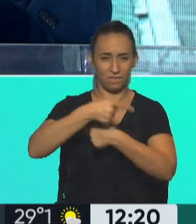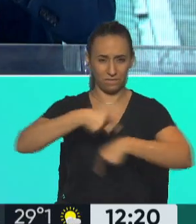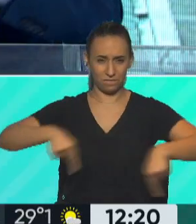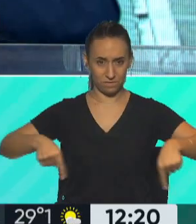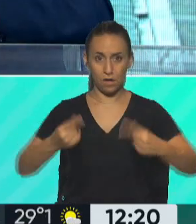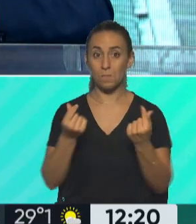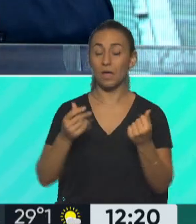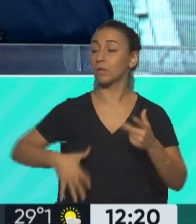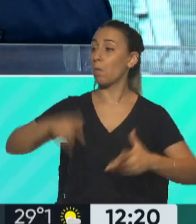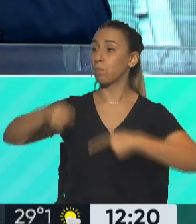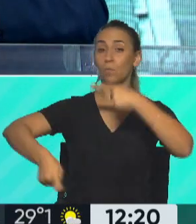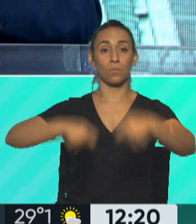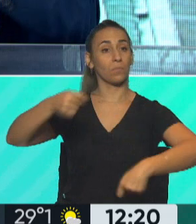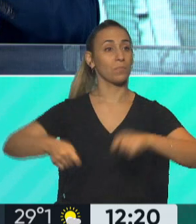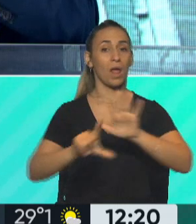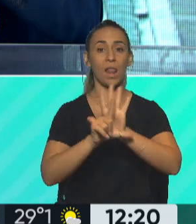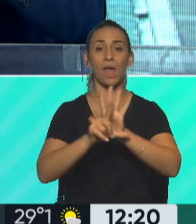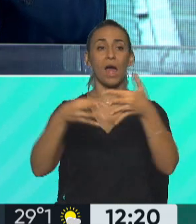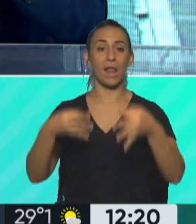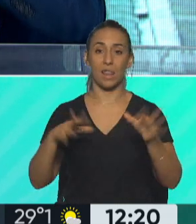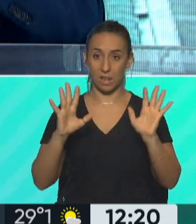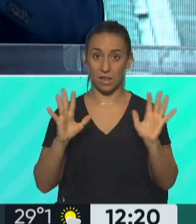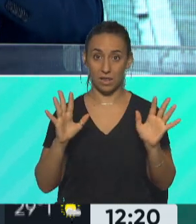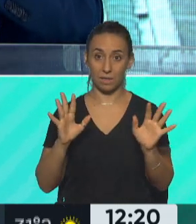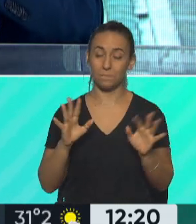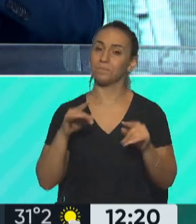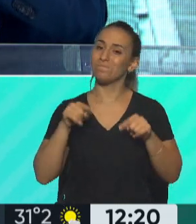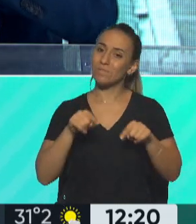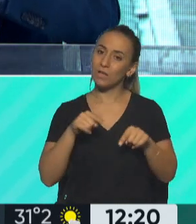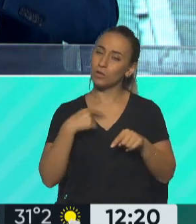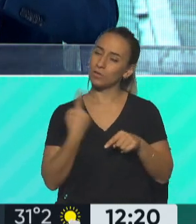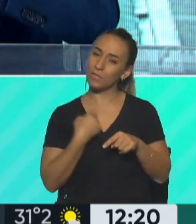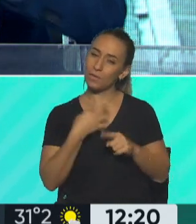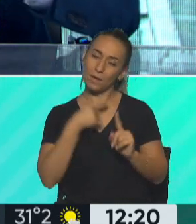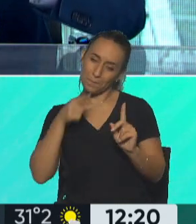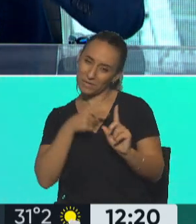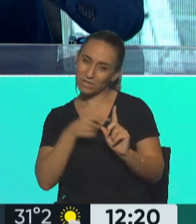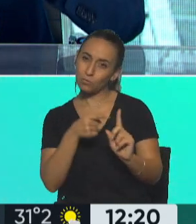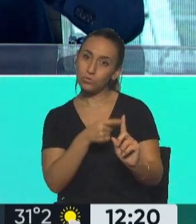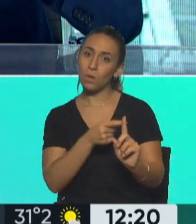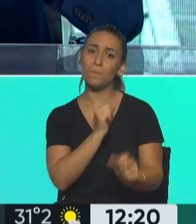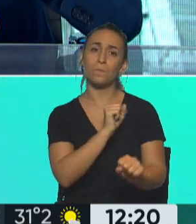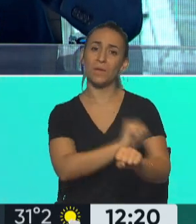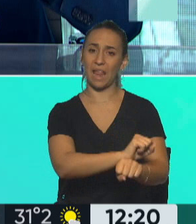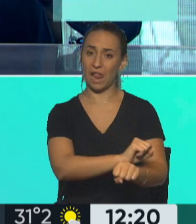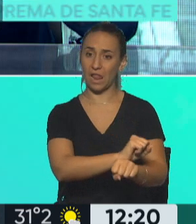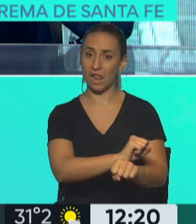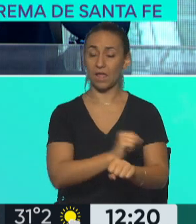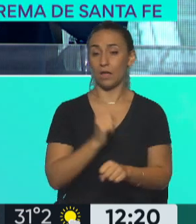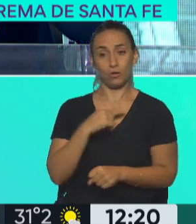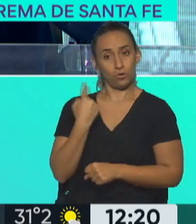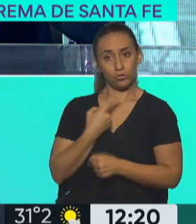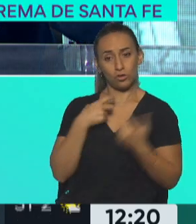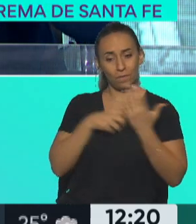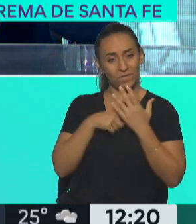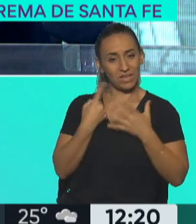etcétera, etcétera. Y este es un tema que es central en la política de persecución penal para Santa Fe. Nosotros ahora estamos renovando las autoridades de la Fiscalía.